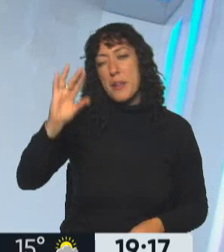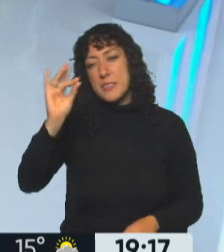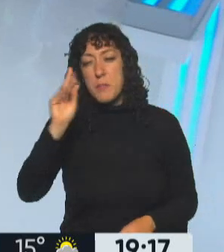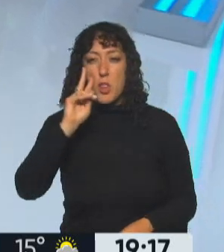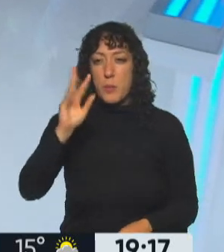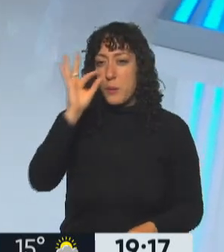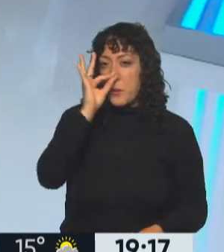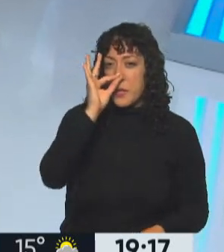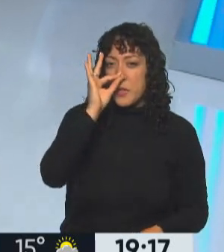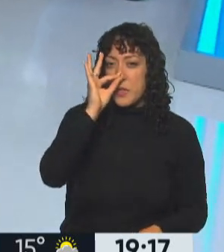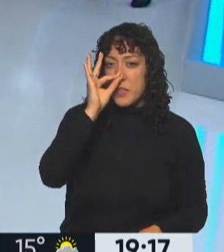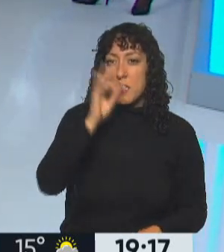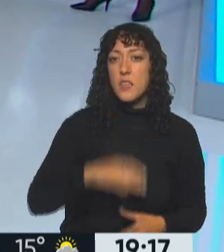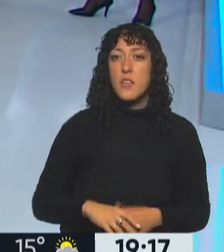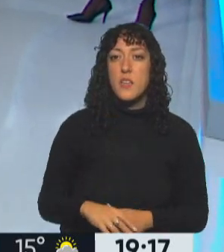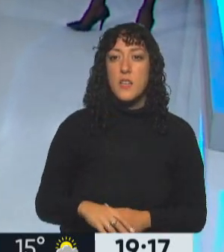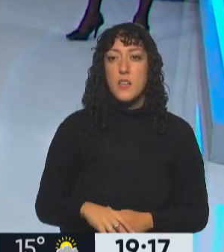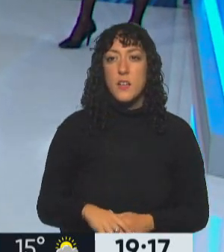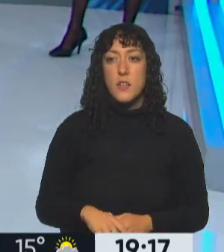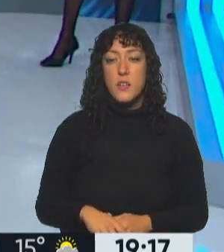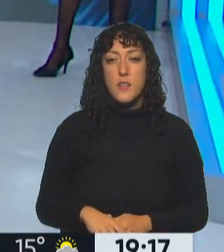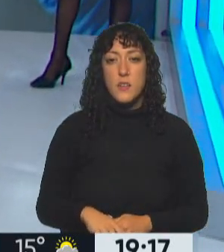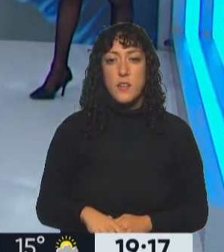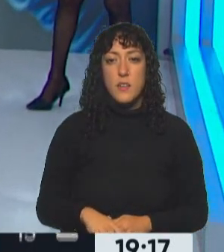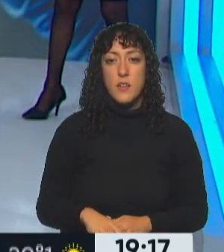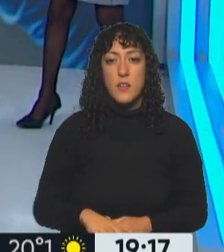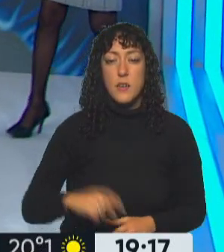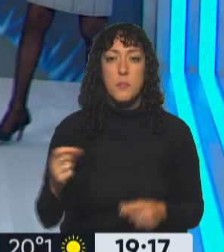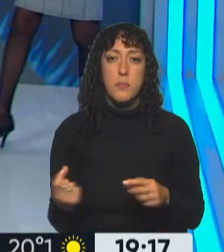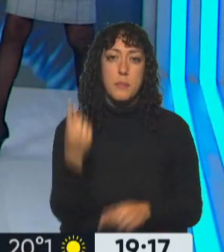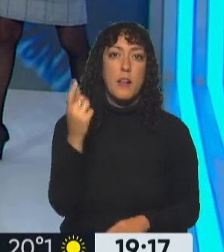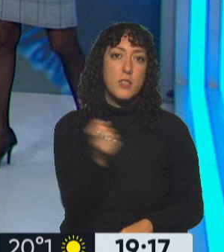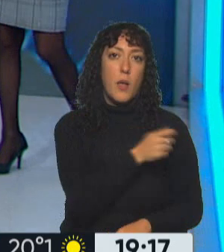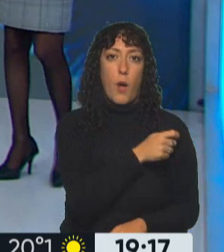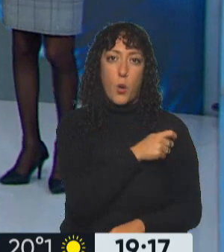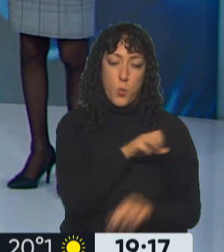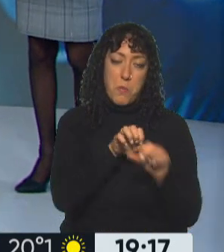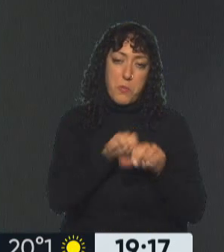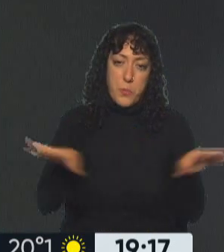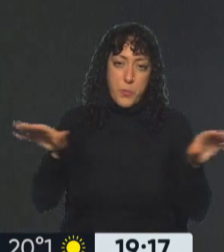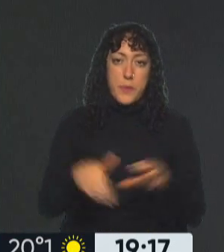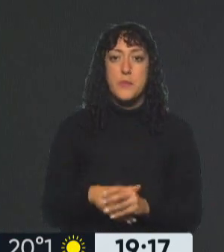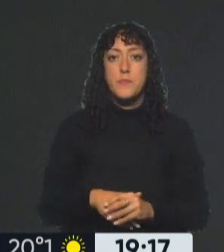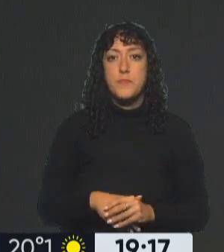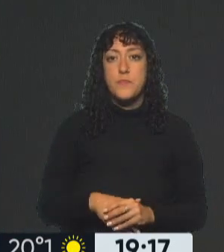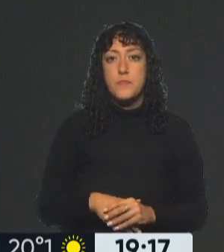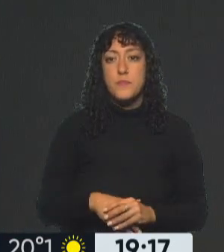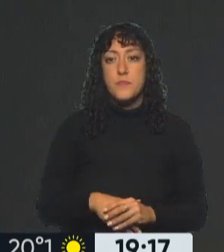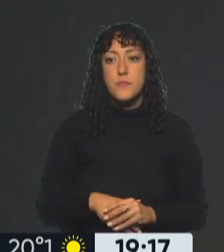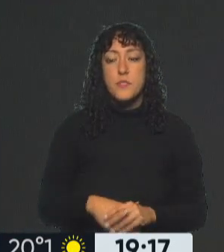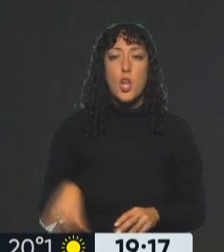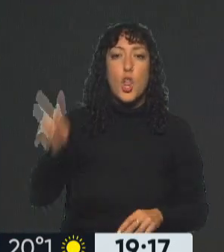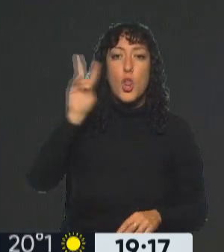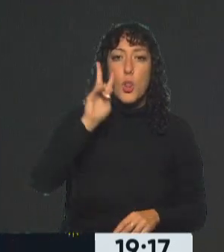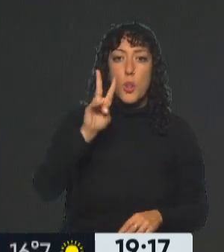Octubre que ya se contagia, comienzan sí. a aplicar Pasamos a noviembre, donde las cerramos. primeras vacunas, Bien. ¿no? Y para finalizar, ya para ir finalizando, Dale, el